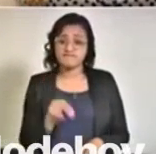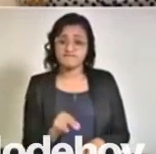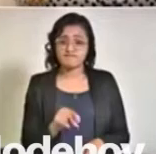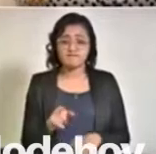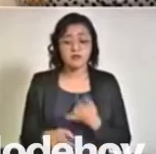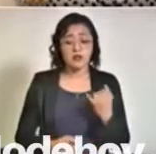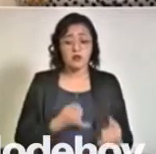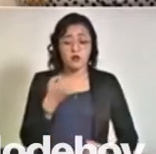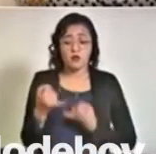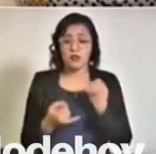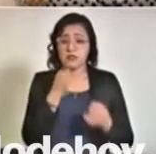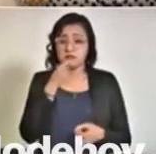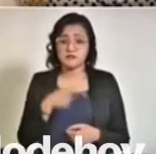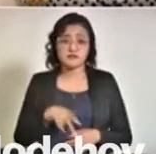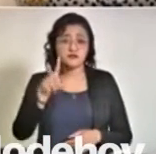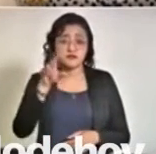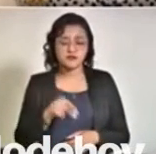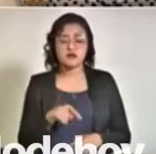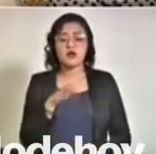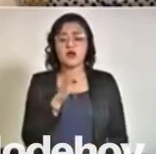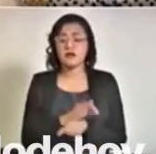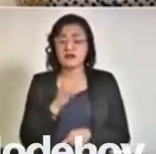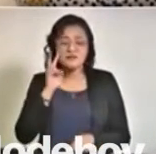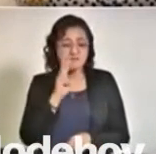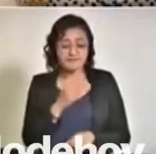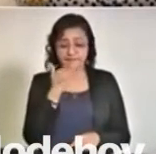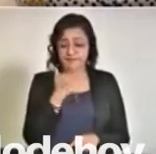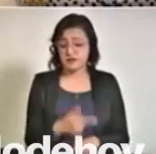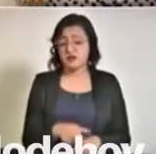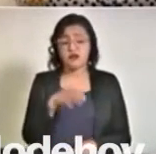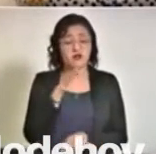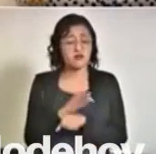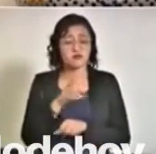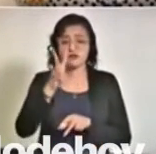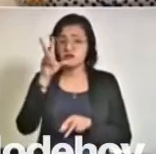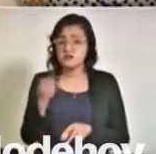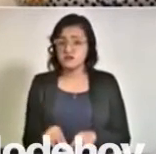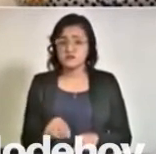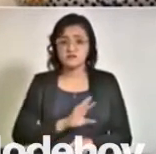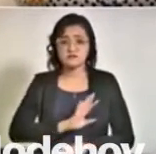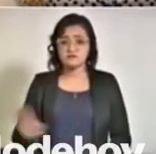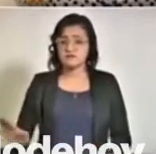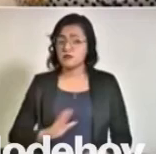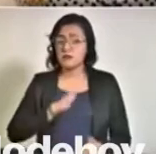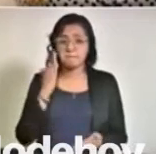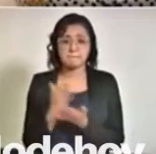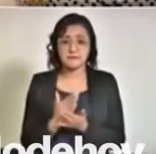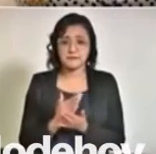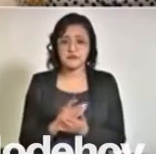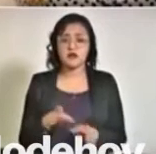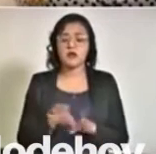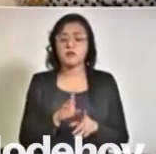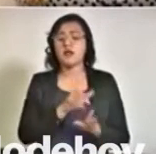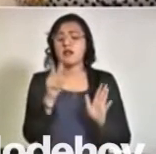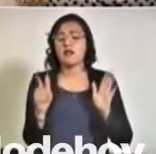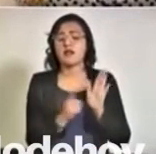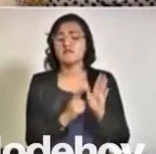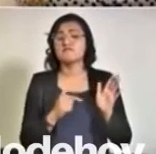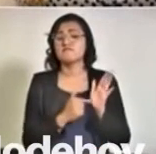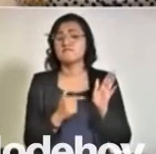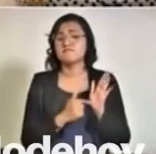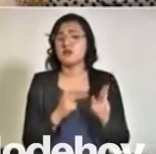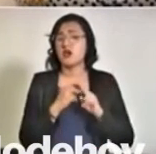no va a que se den cuenta que no van a jugar hace que se sometan al cumplimiento de la ley